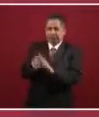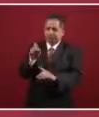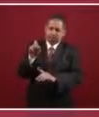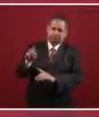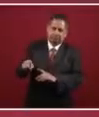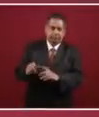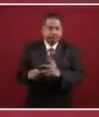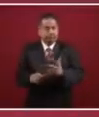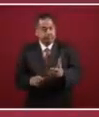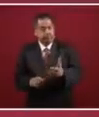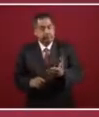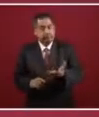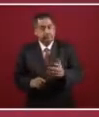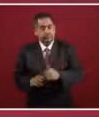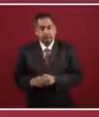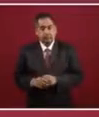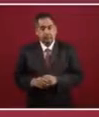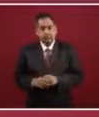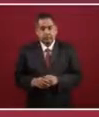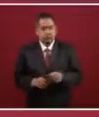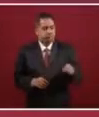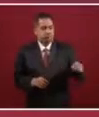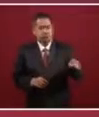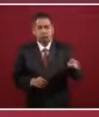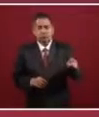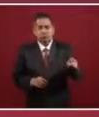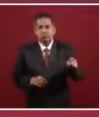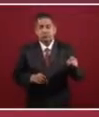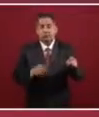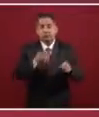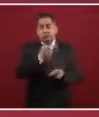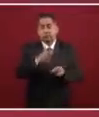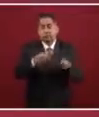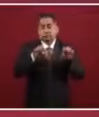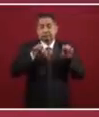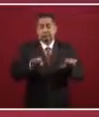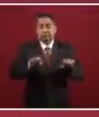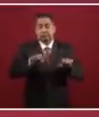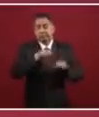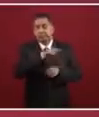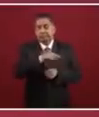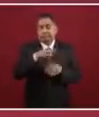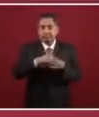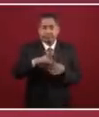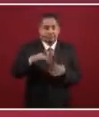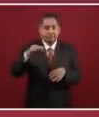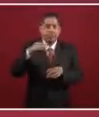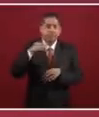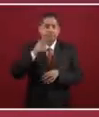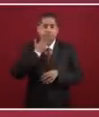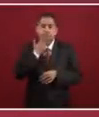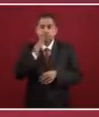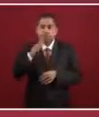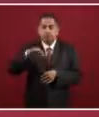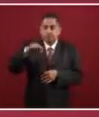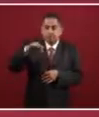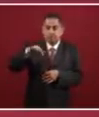Uno de ellos agarró una servilleta en un restaurante de lujo y la hizo así,